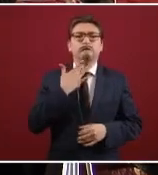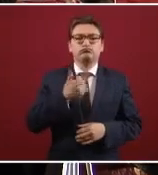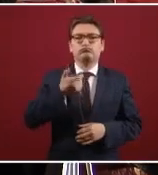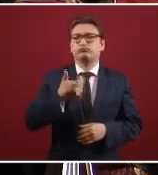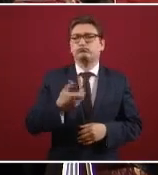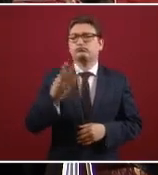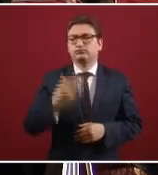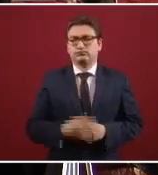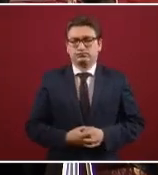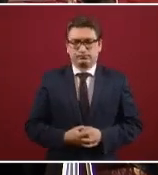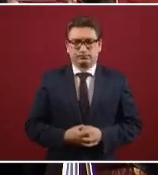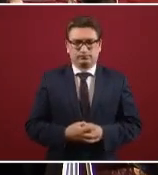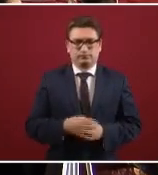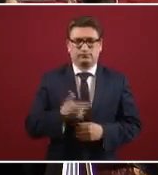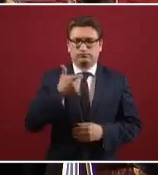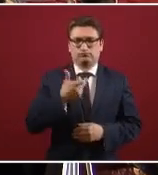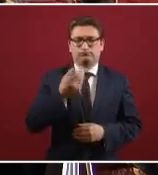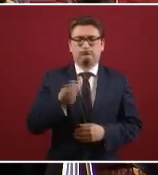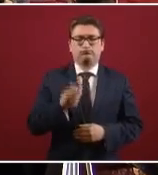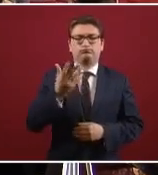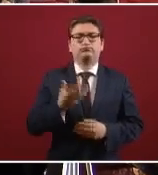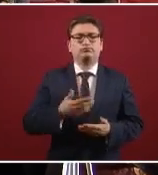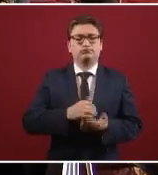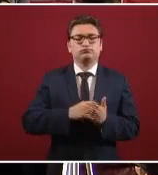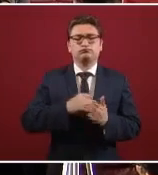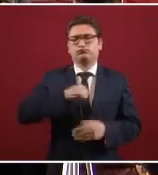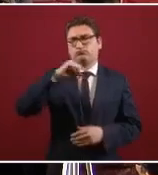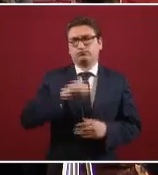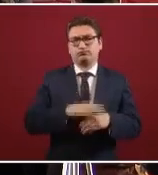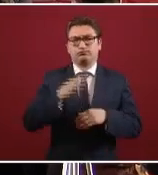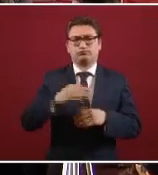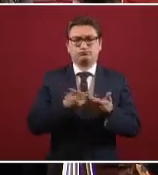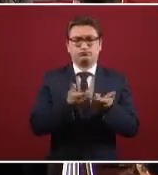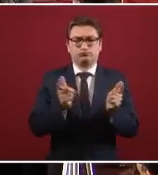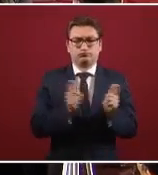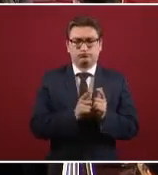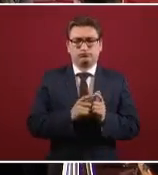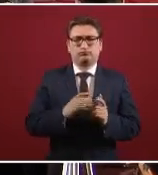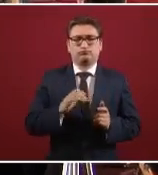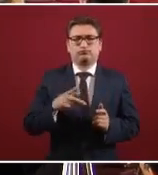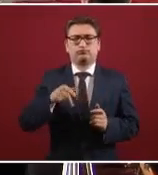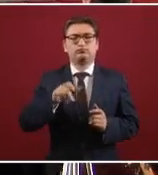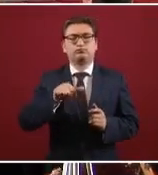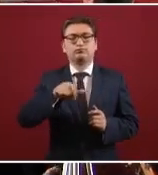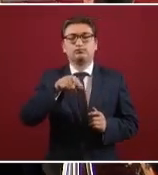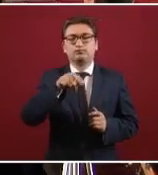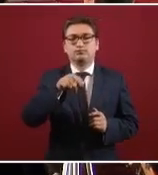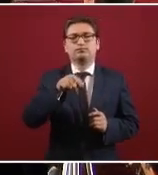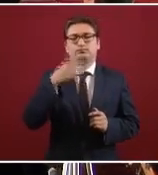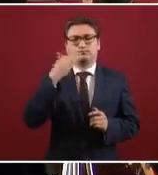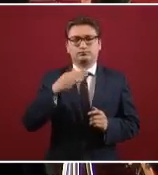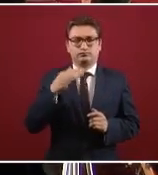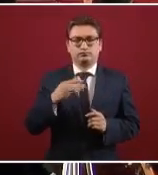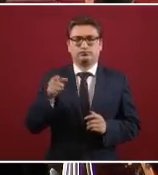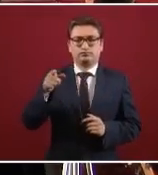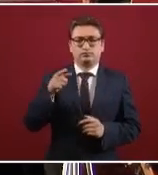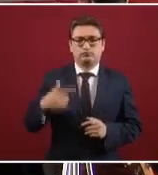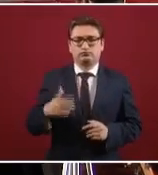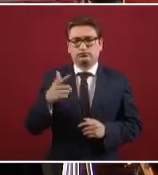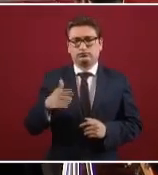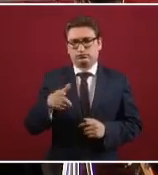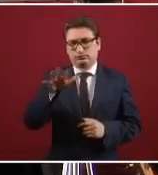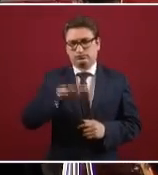más alto con el margen más alto lo encontramos con el grupo seca gasolineras en guanajuato guanajuato